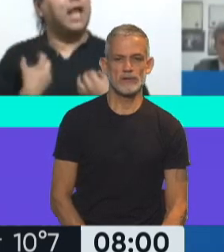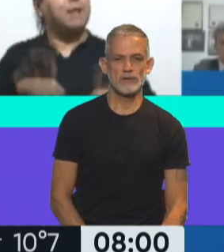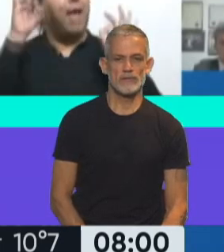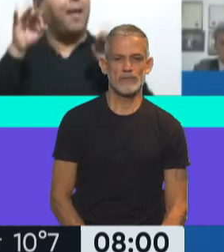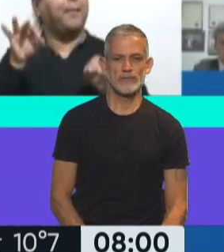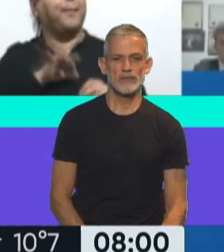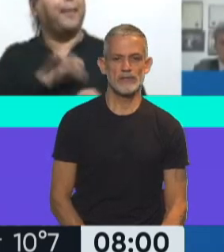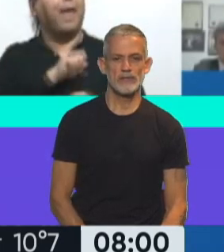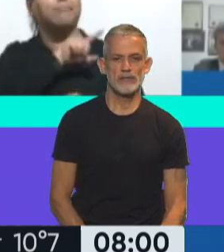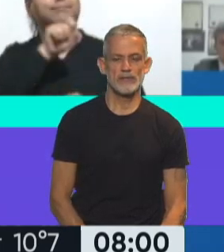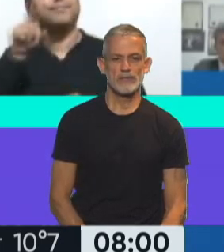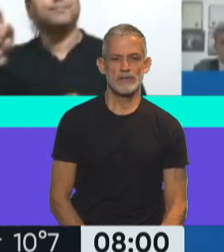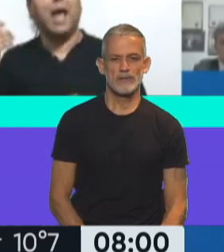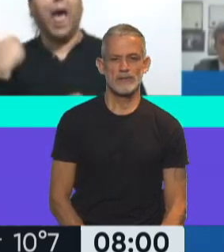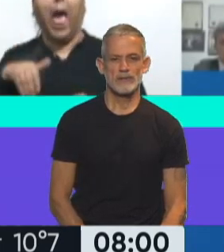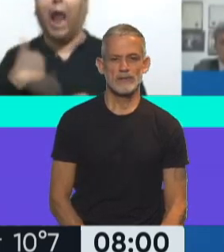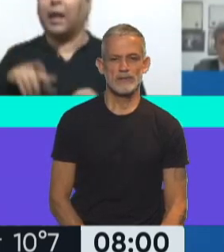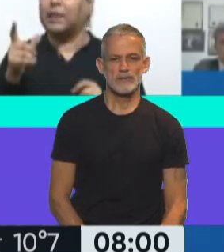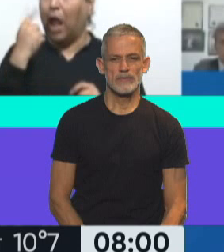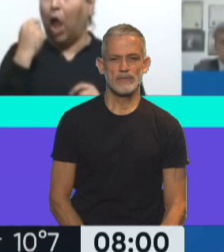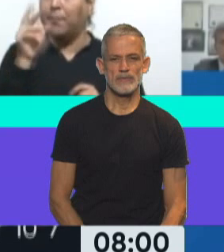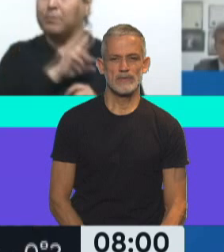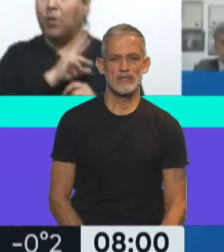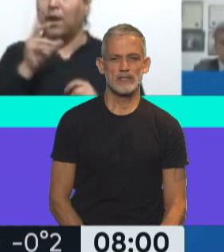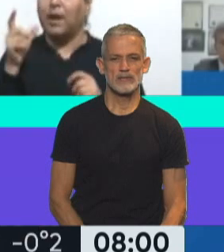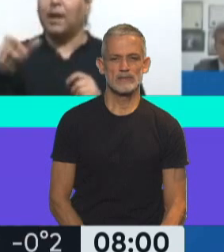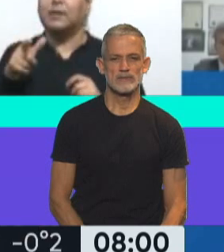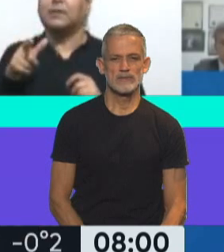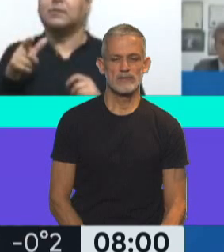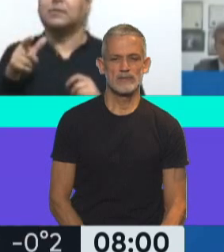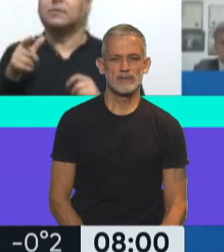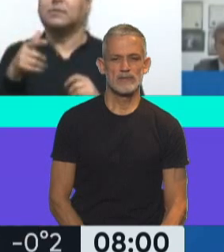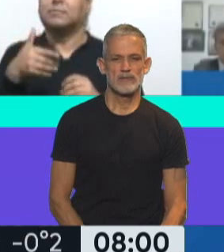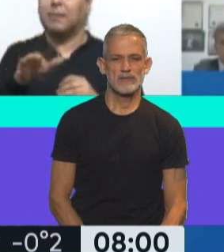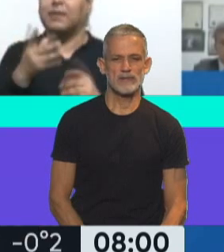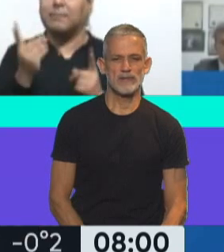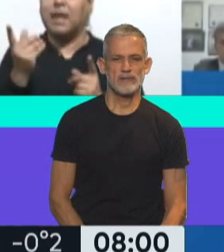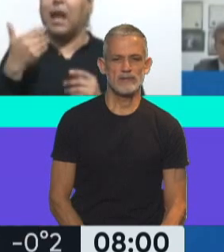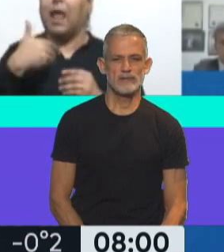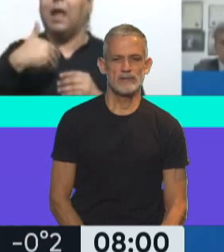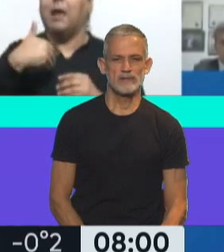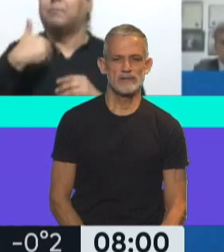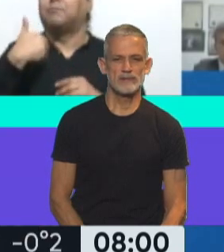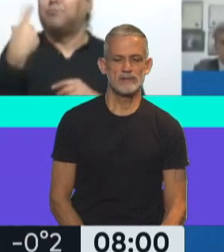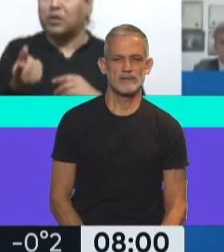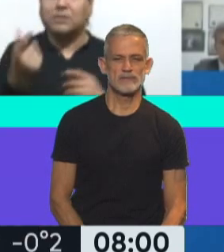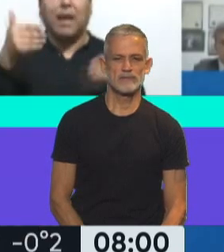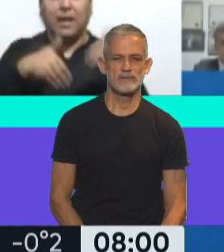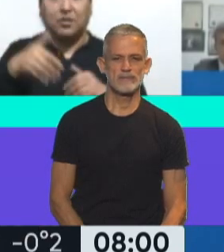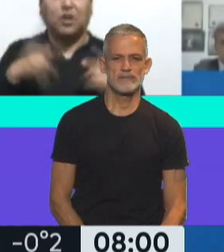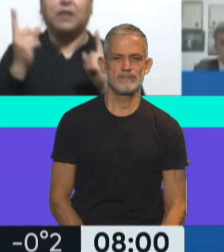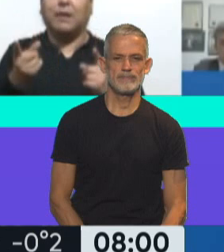argentinos y argentinas, la oposición se juega la próxima elección y los medios se juegan el